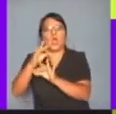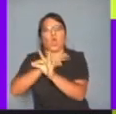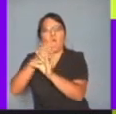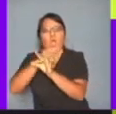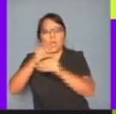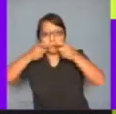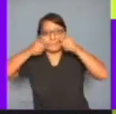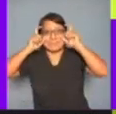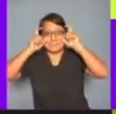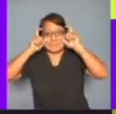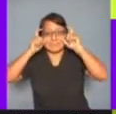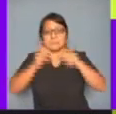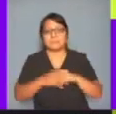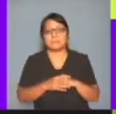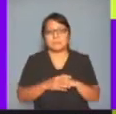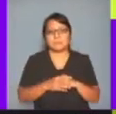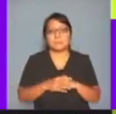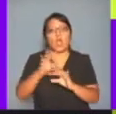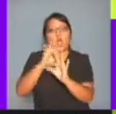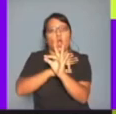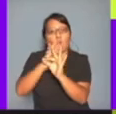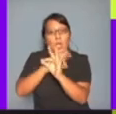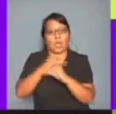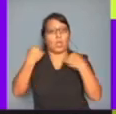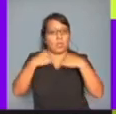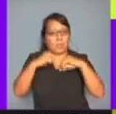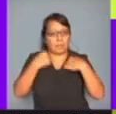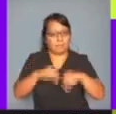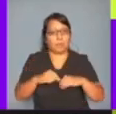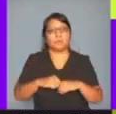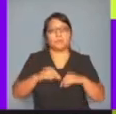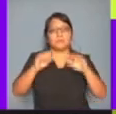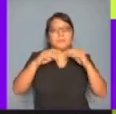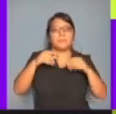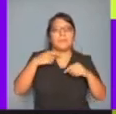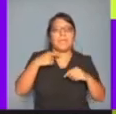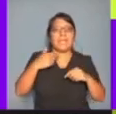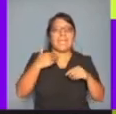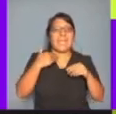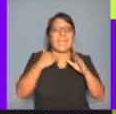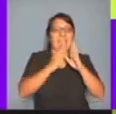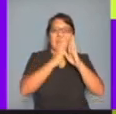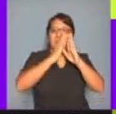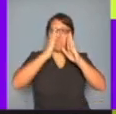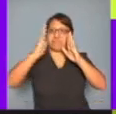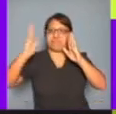ópticos, colegios de deportes, librerías,